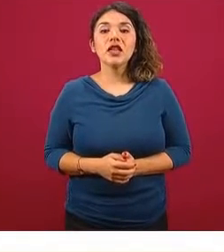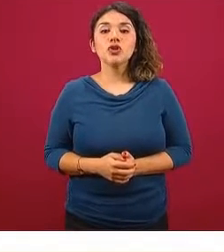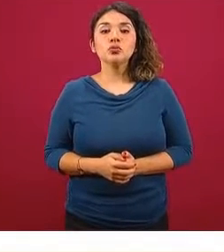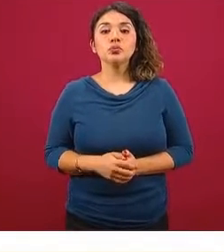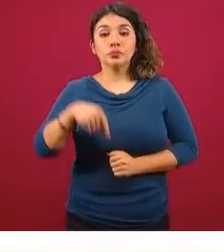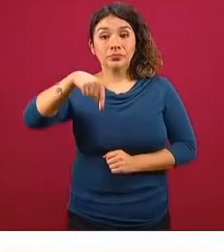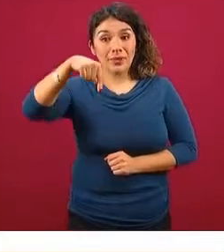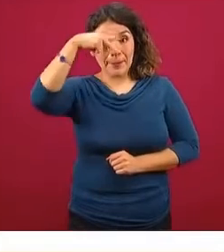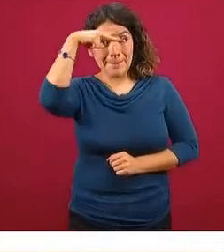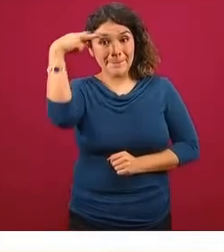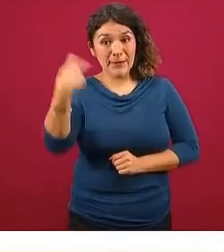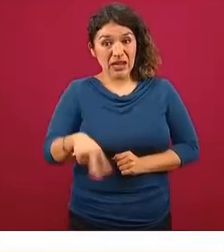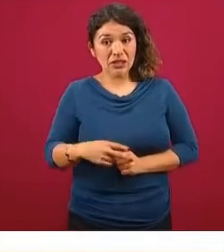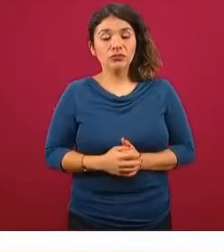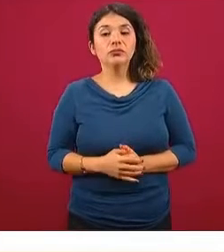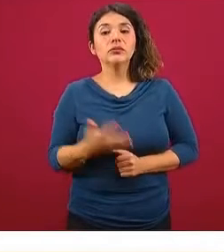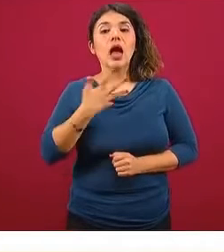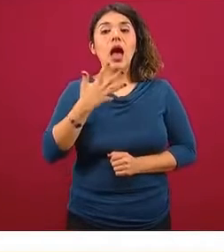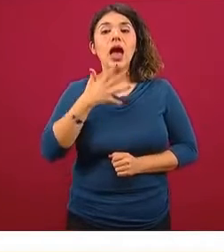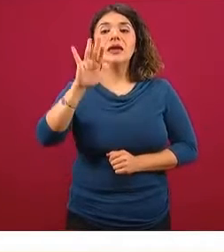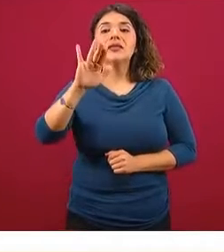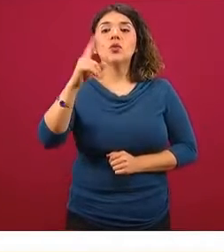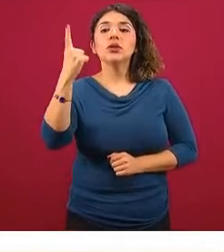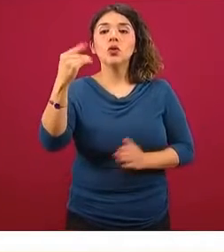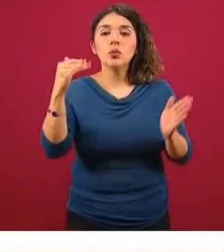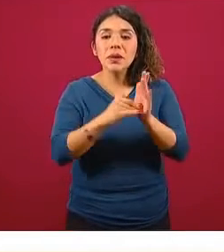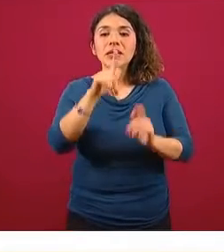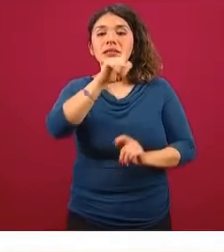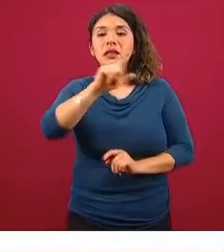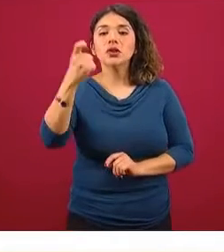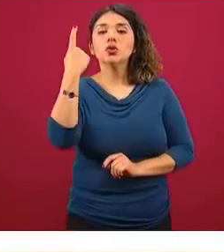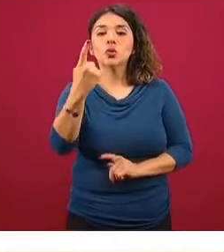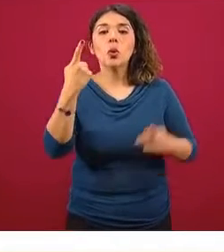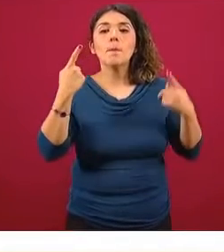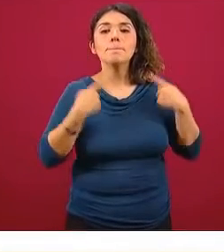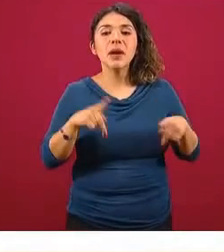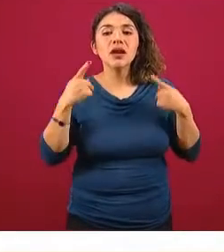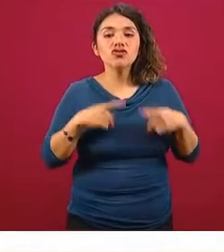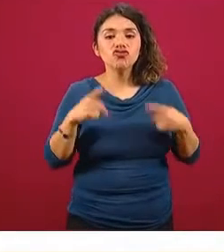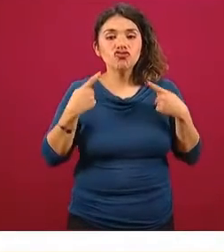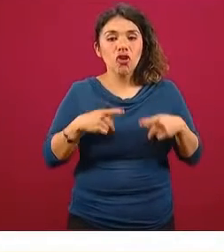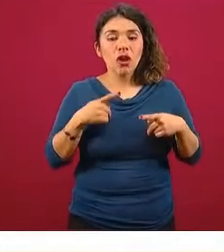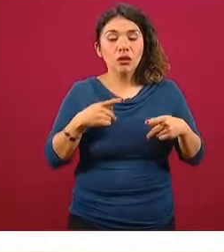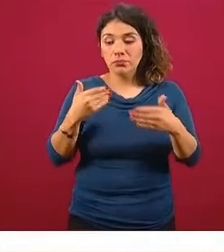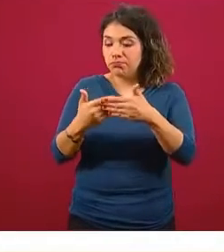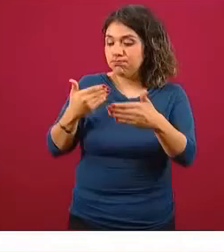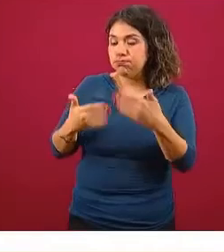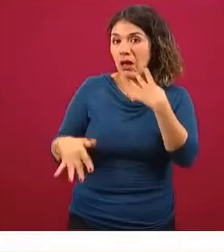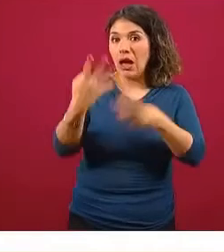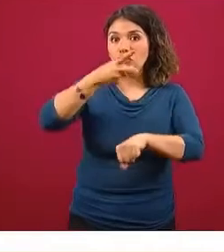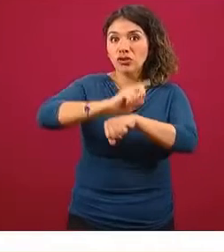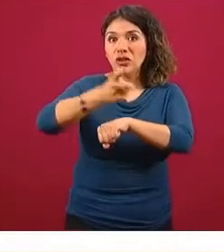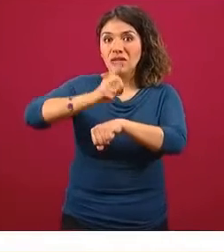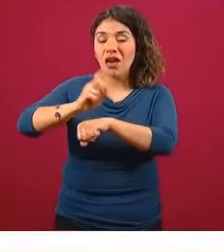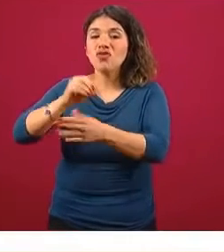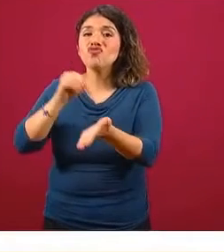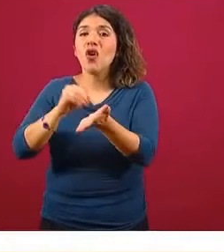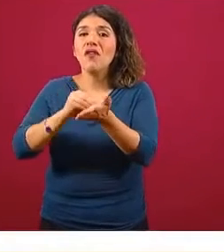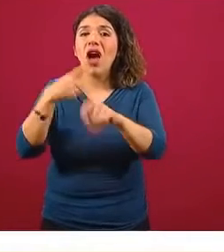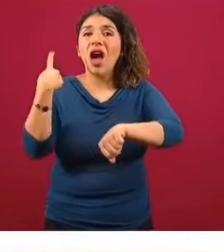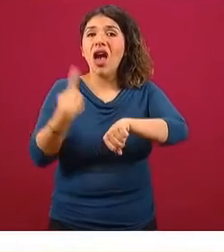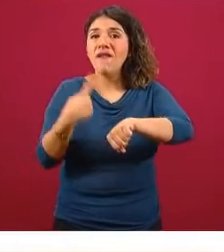En México tenemos 51.701 casos de los últimos 14 días, son los casos